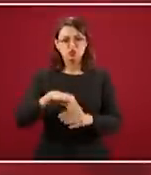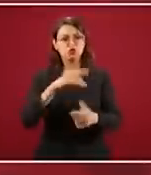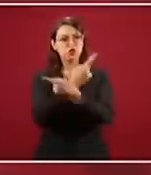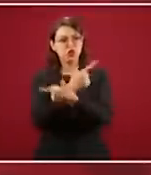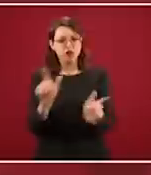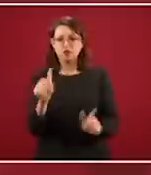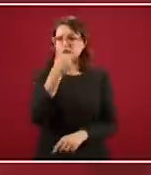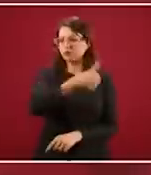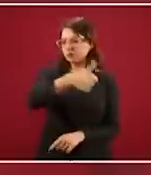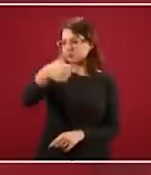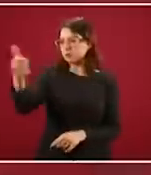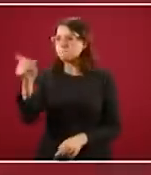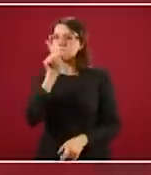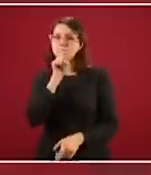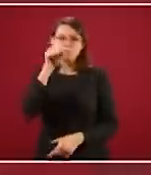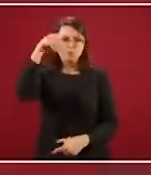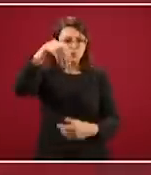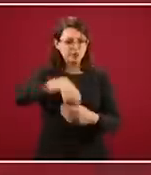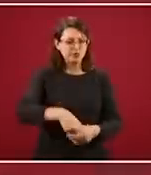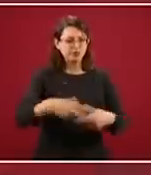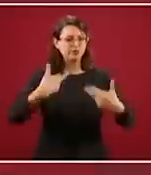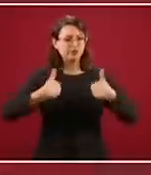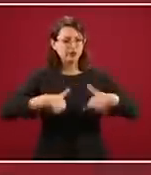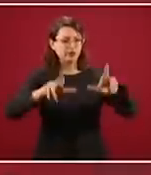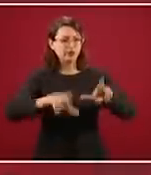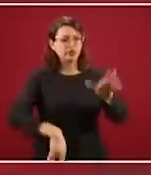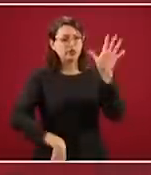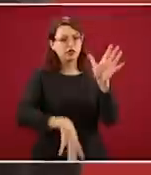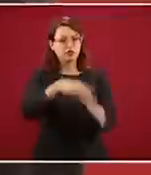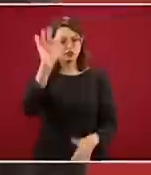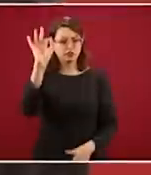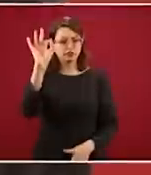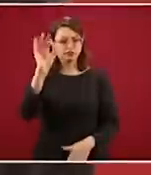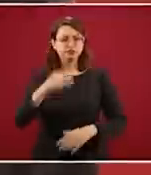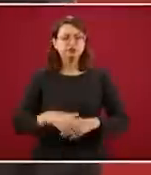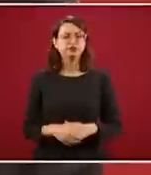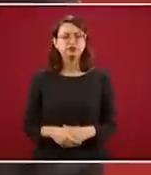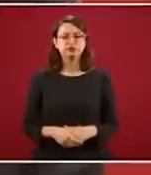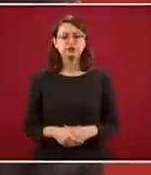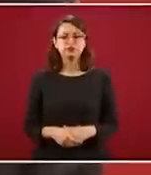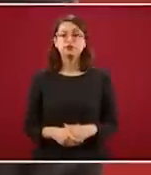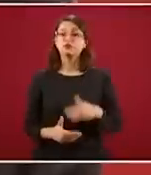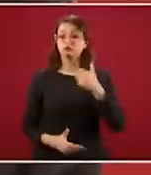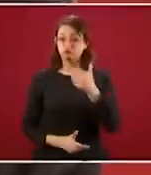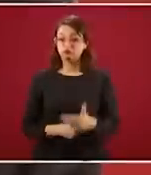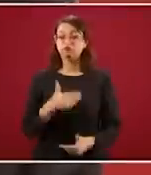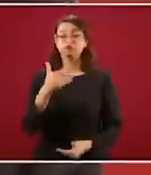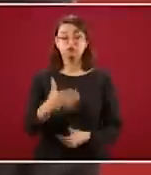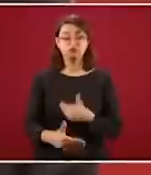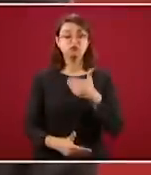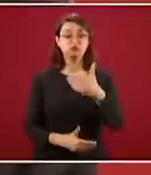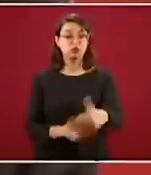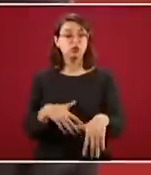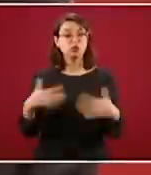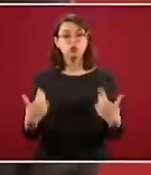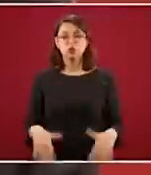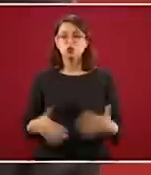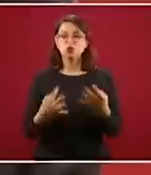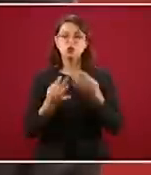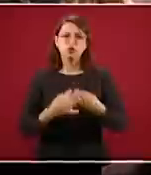secreto a sus representantes? Esto es un avance muy